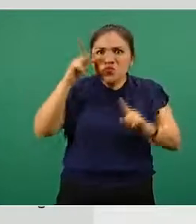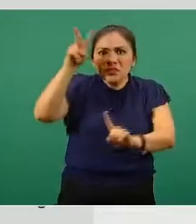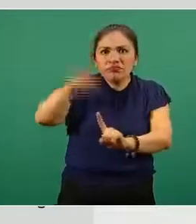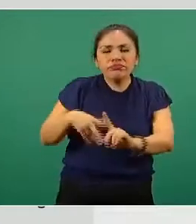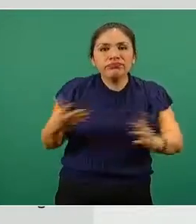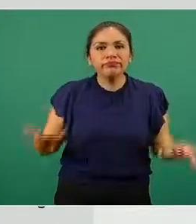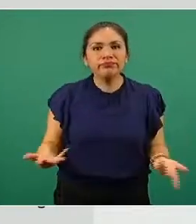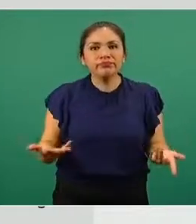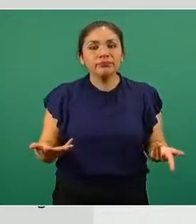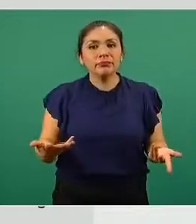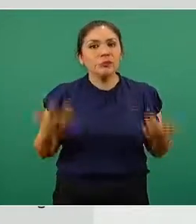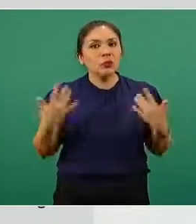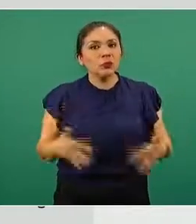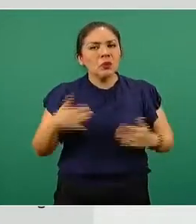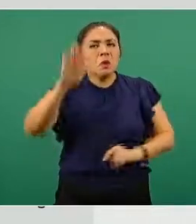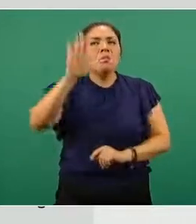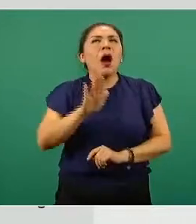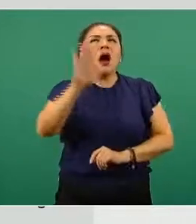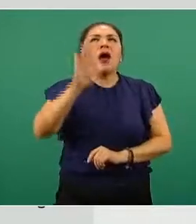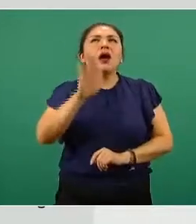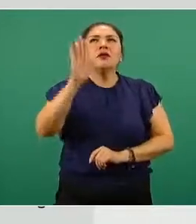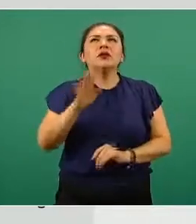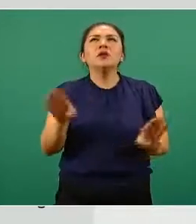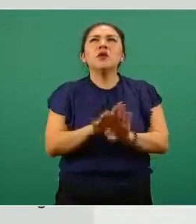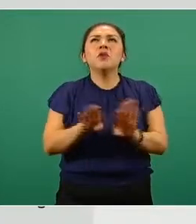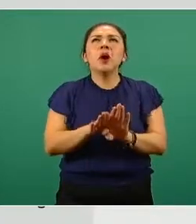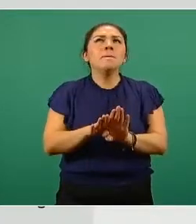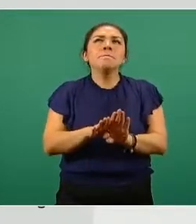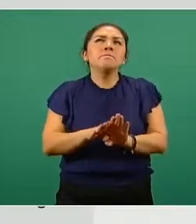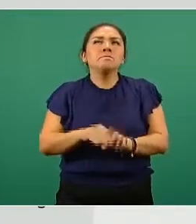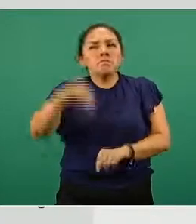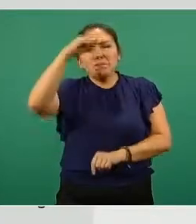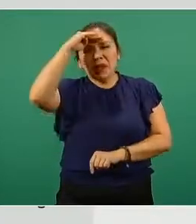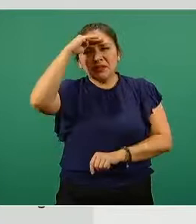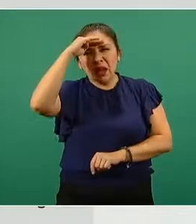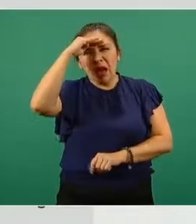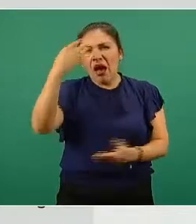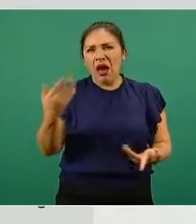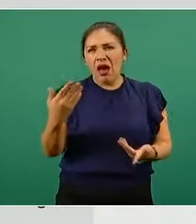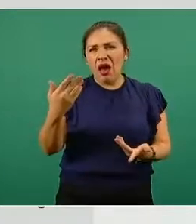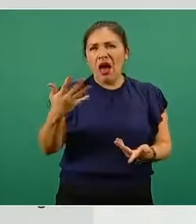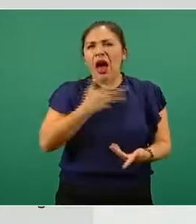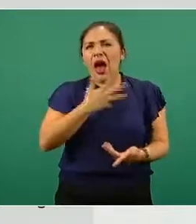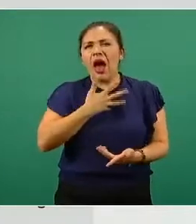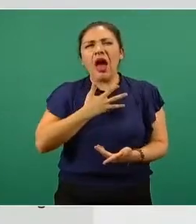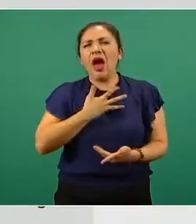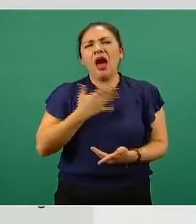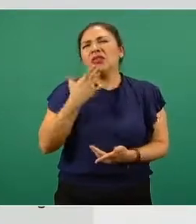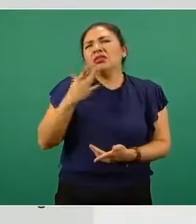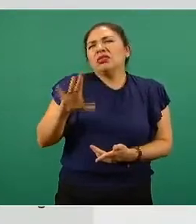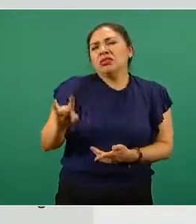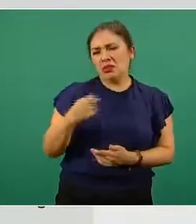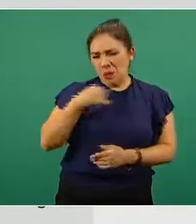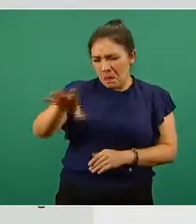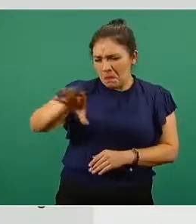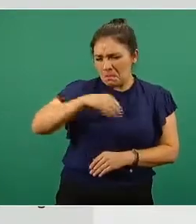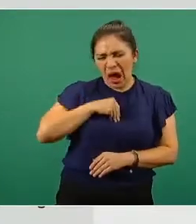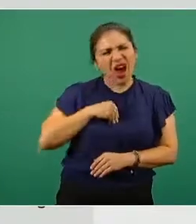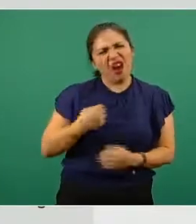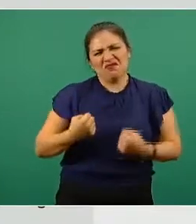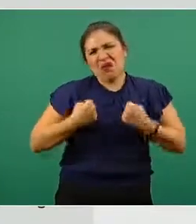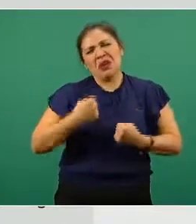que parecía, ¿no? Aparentemente no se podía o tenía menores probabilidades